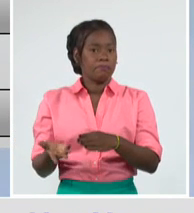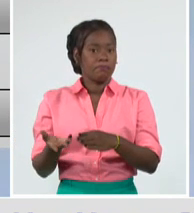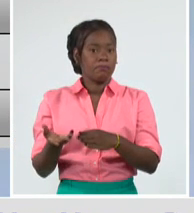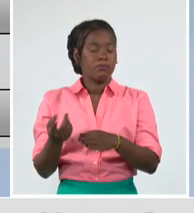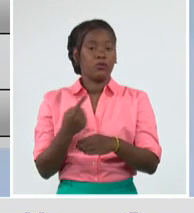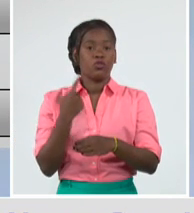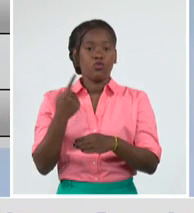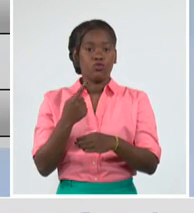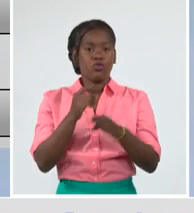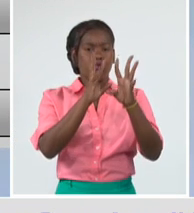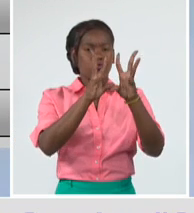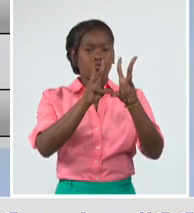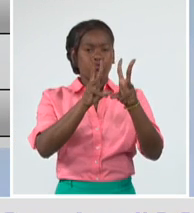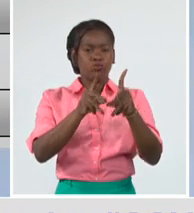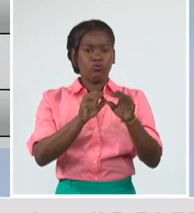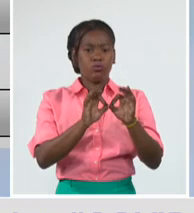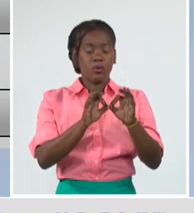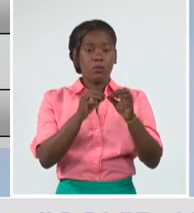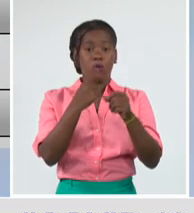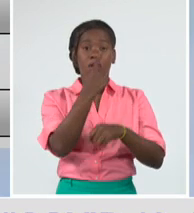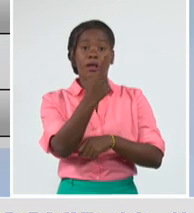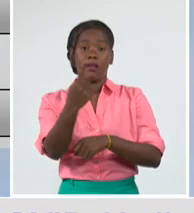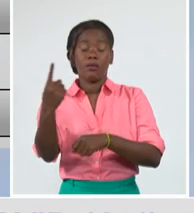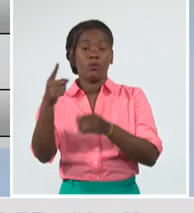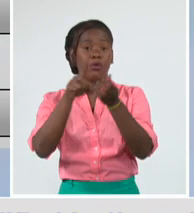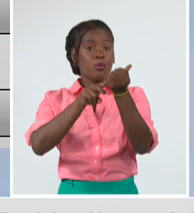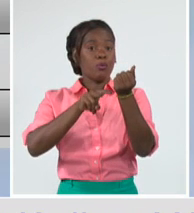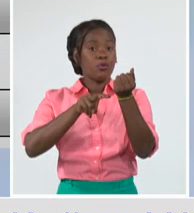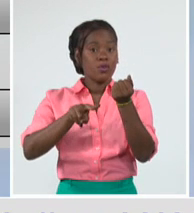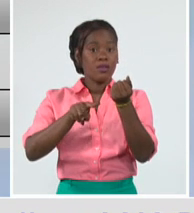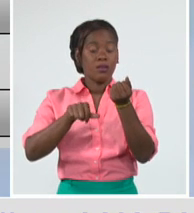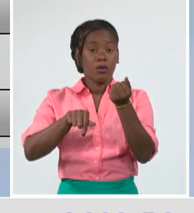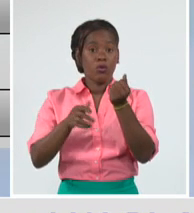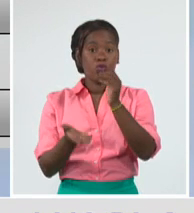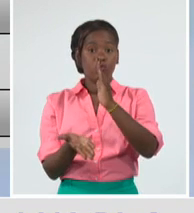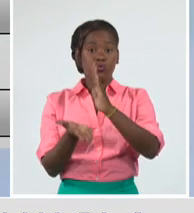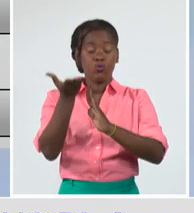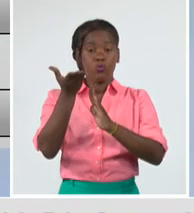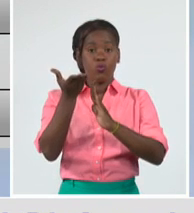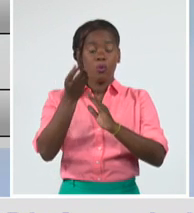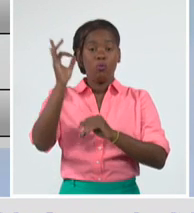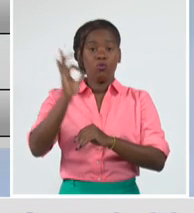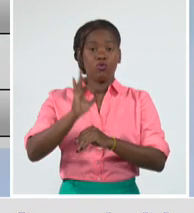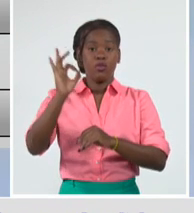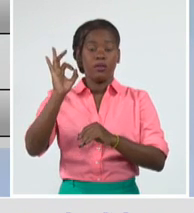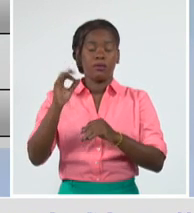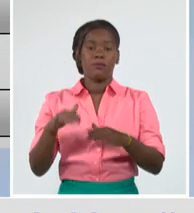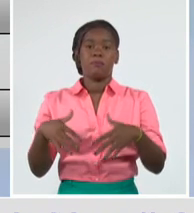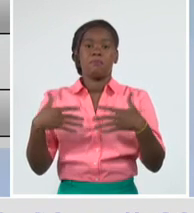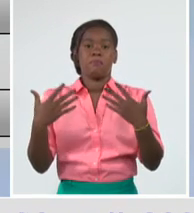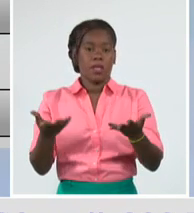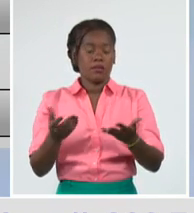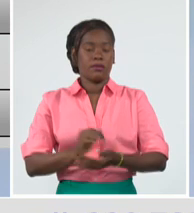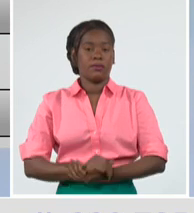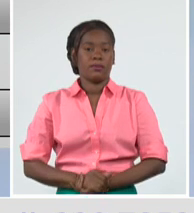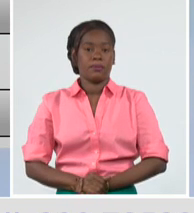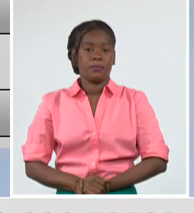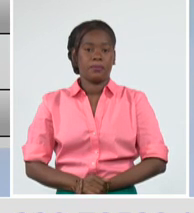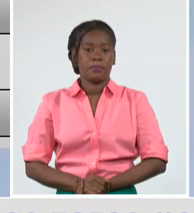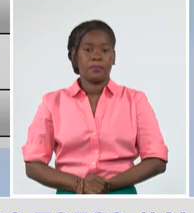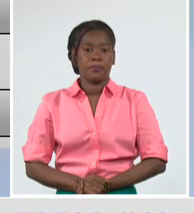las muestras procesadas ayer fuera de un 20,5%. En el acumulado,